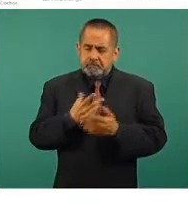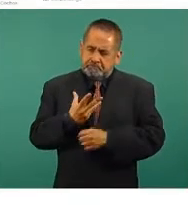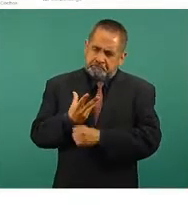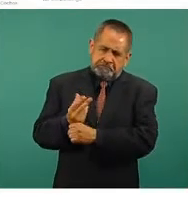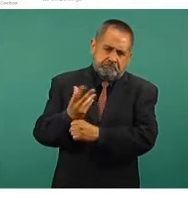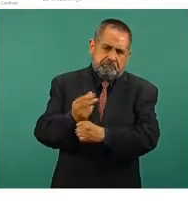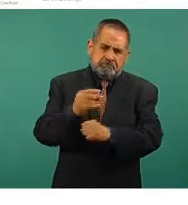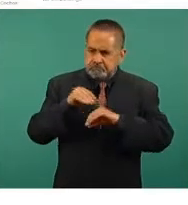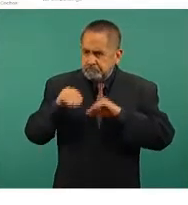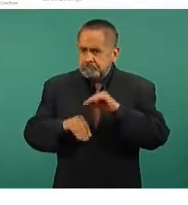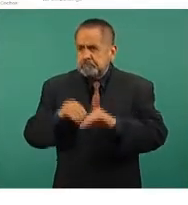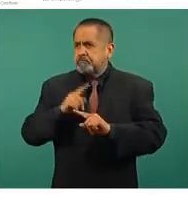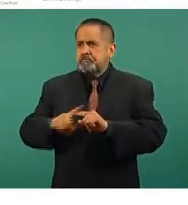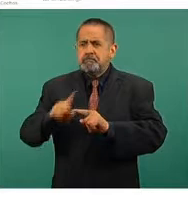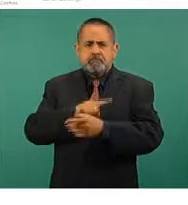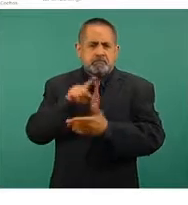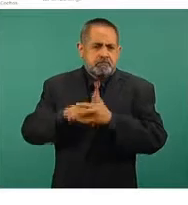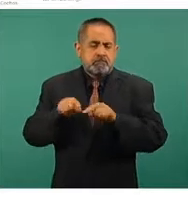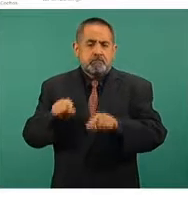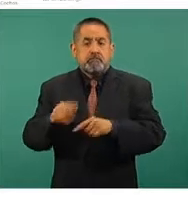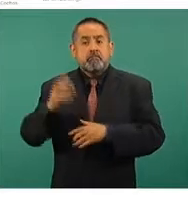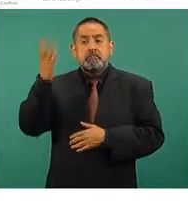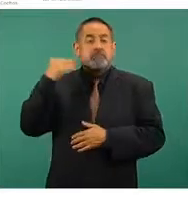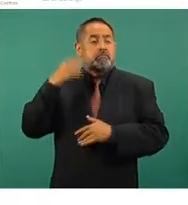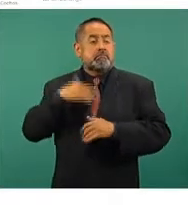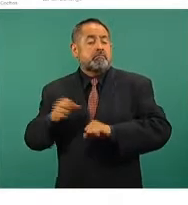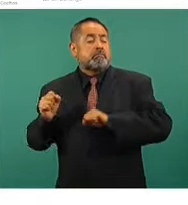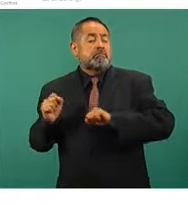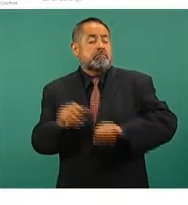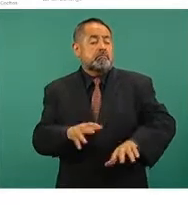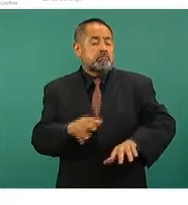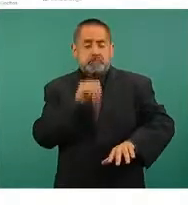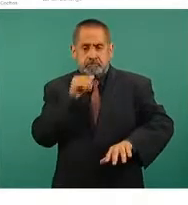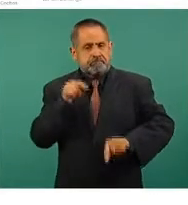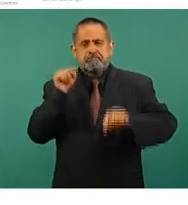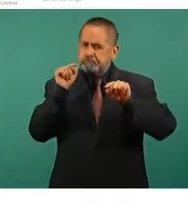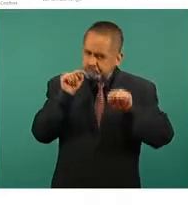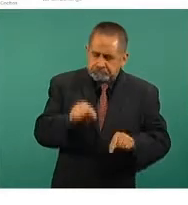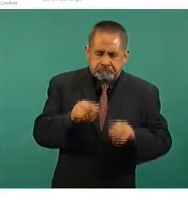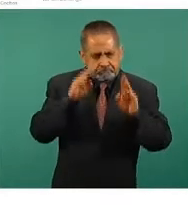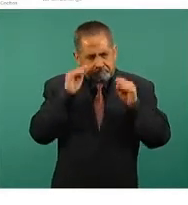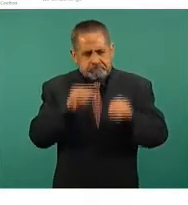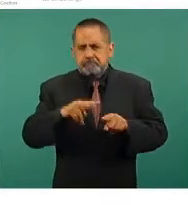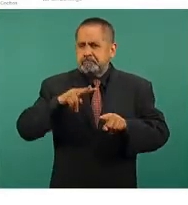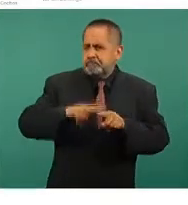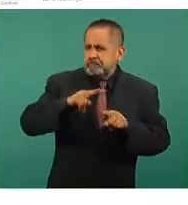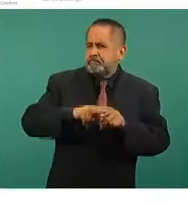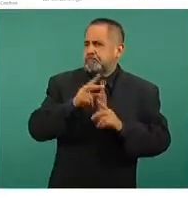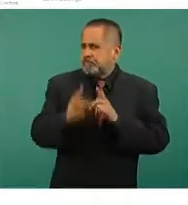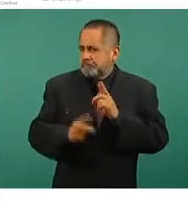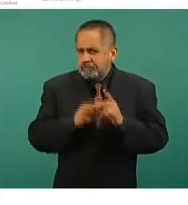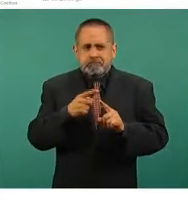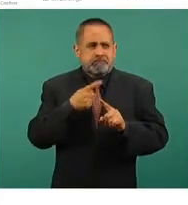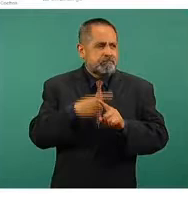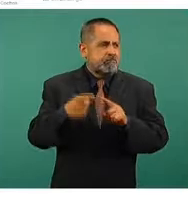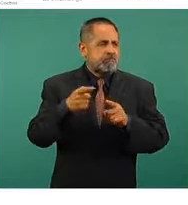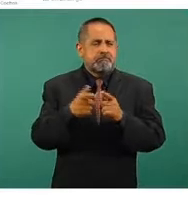equipamientos y espacios públicos que históricamente nunca han tenido estas colonias. Estamos hablando de parques deportivos,